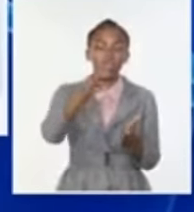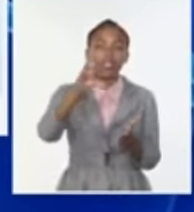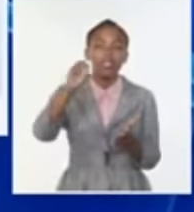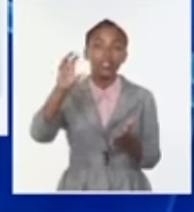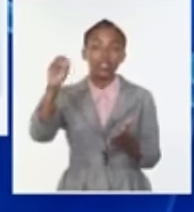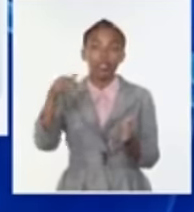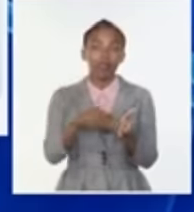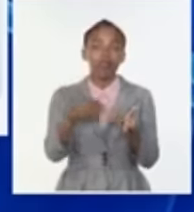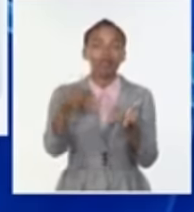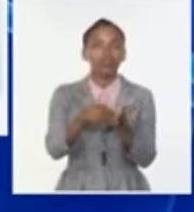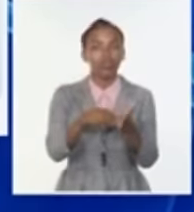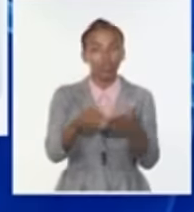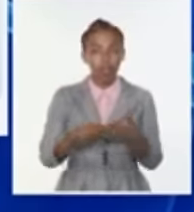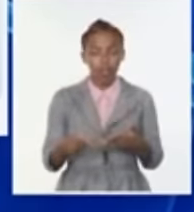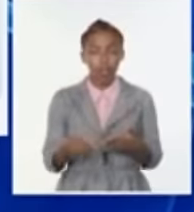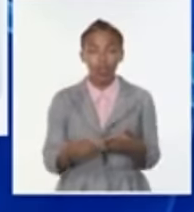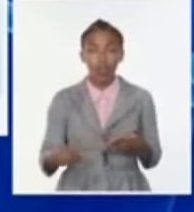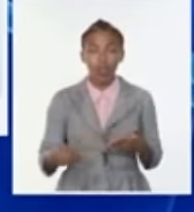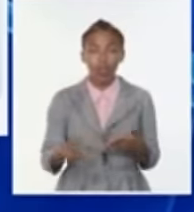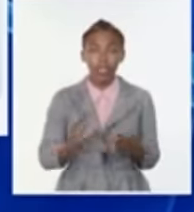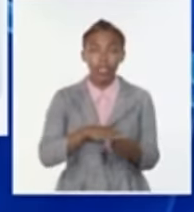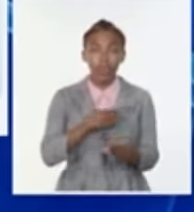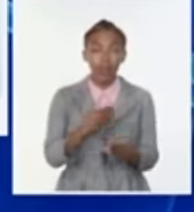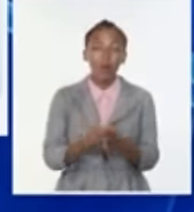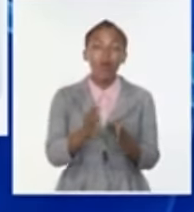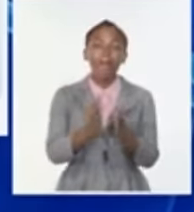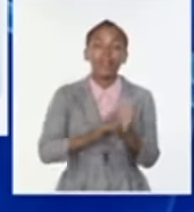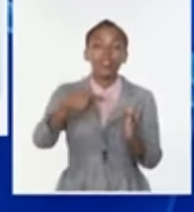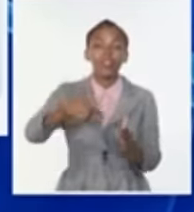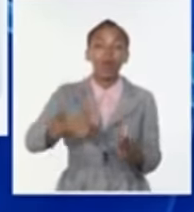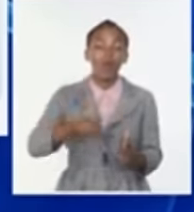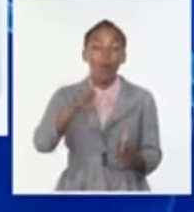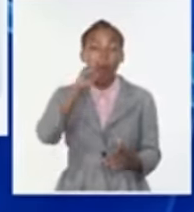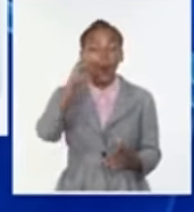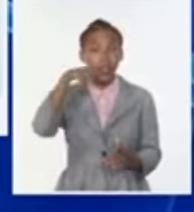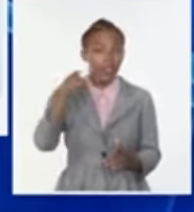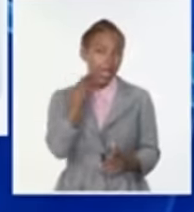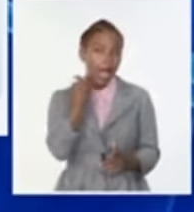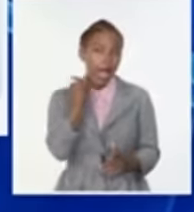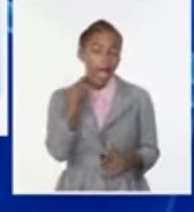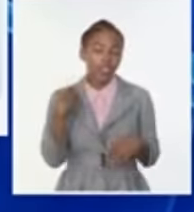Y al cierre de junio de este año, ya van por